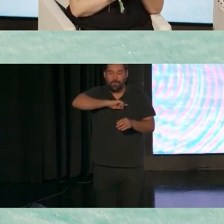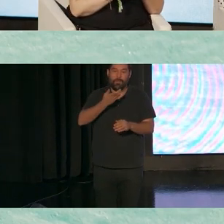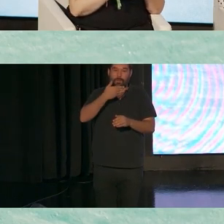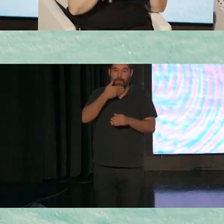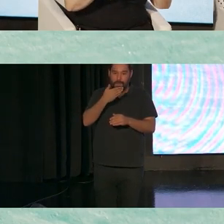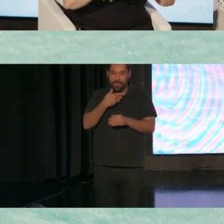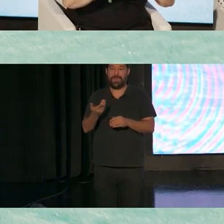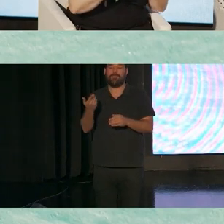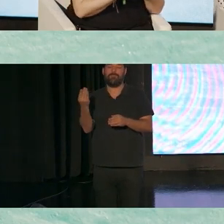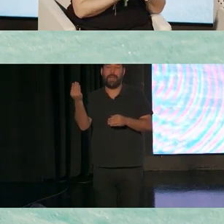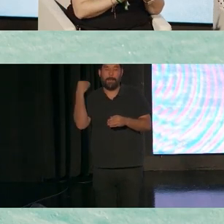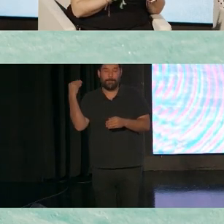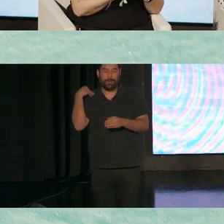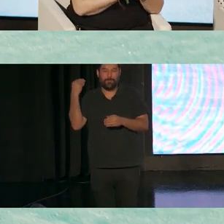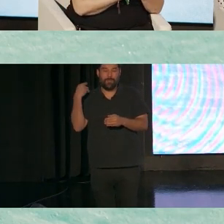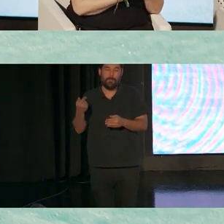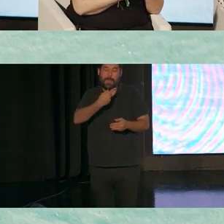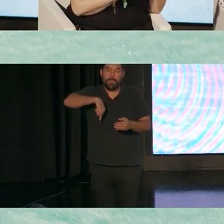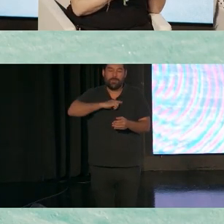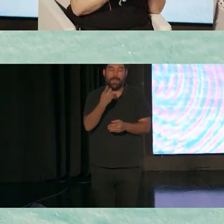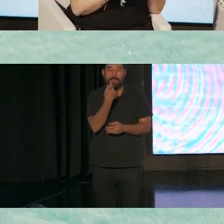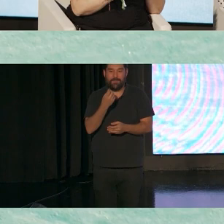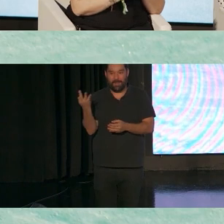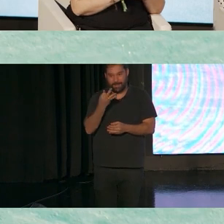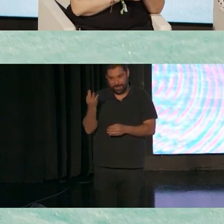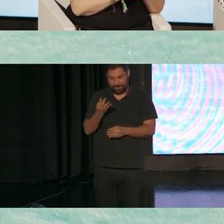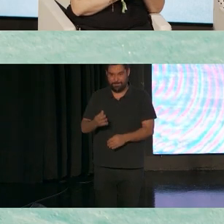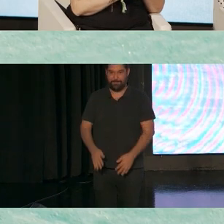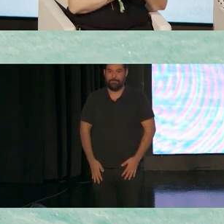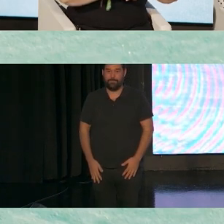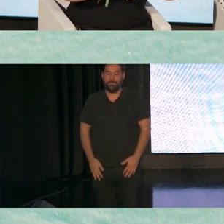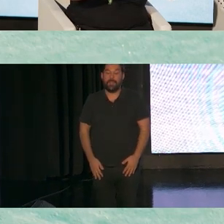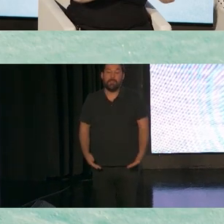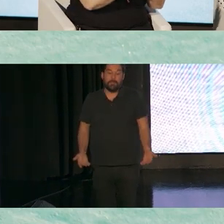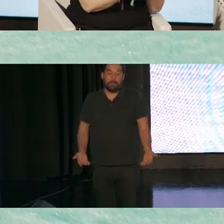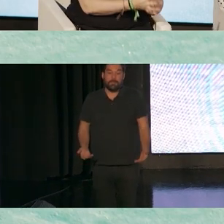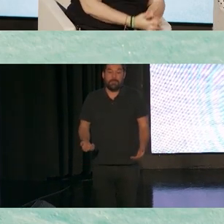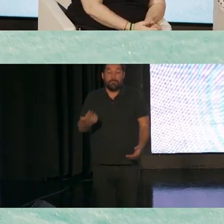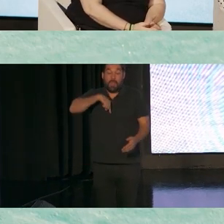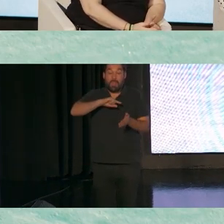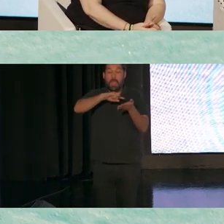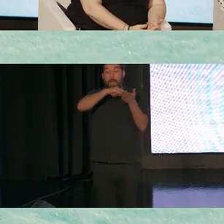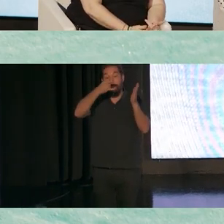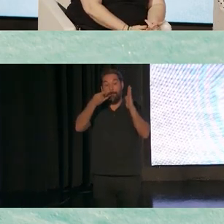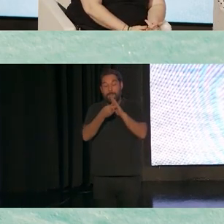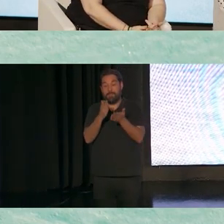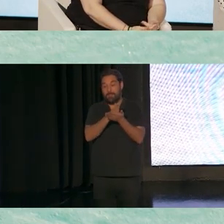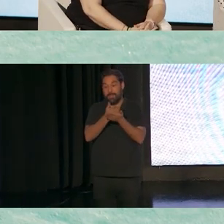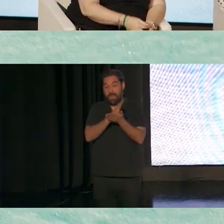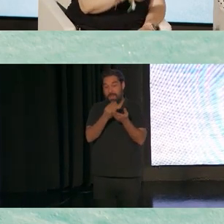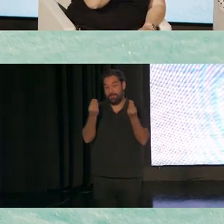nos preguntó qué es lo que queríamos qué es lo que necesitábamos Y bueno pues planificó una intervención con Carol y